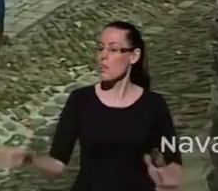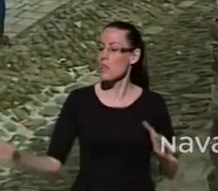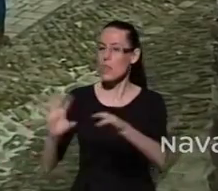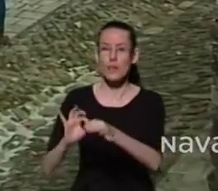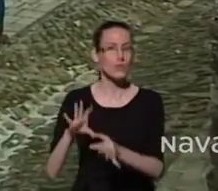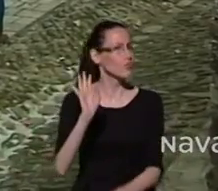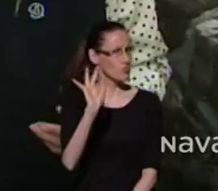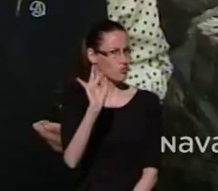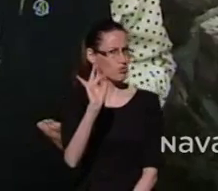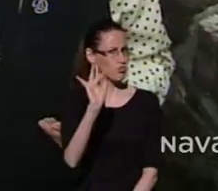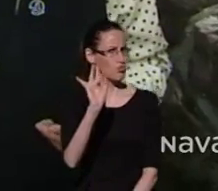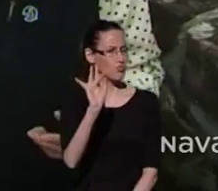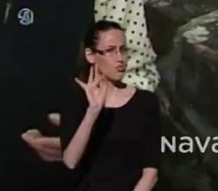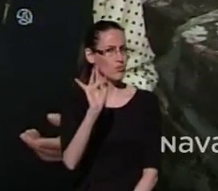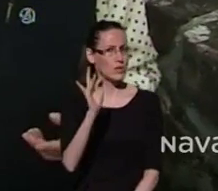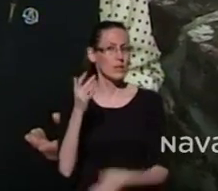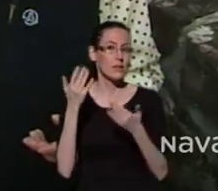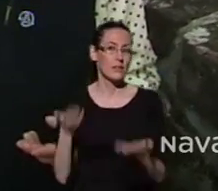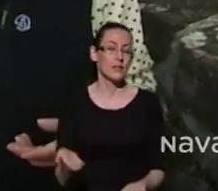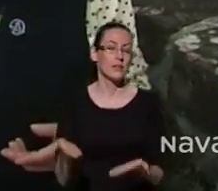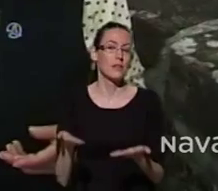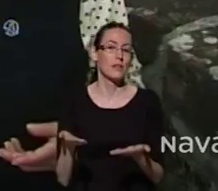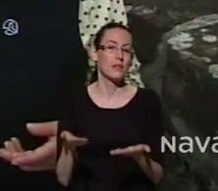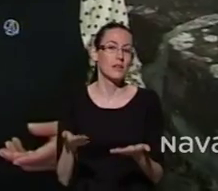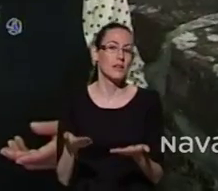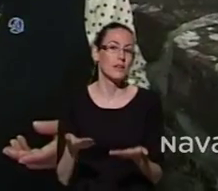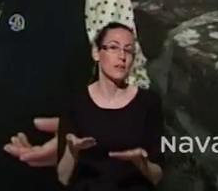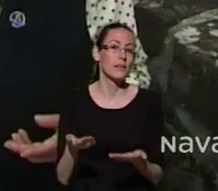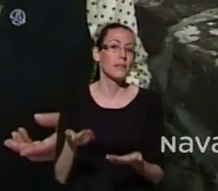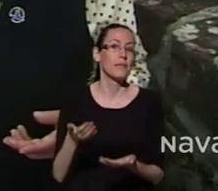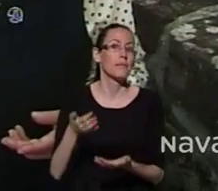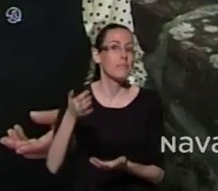con dos hijas. Y claro, se le murió la mujer.